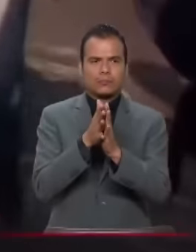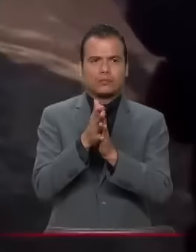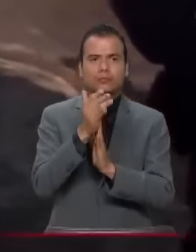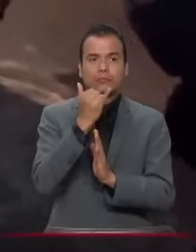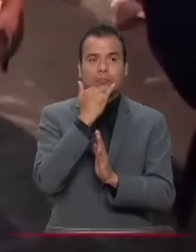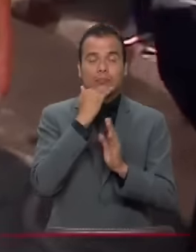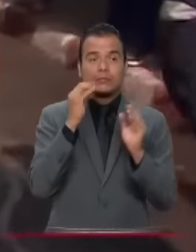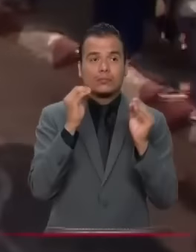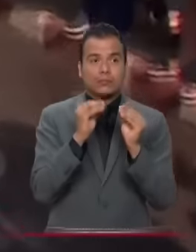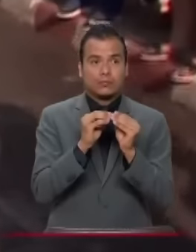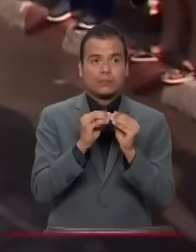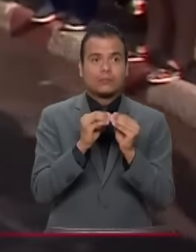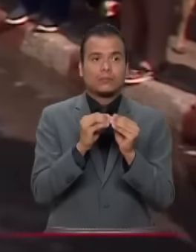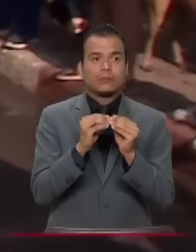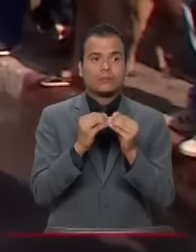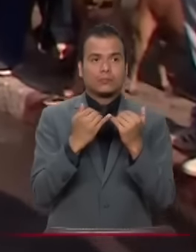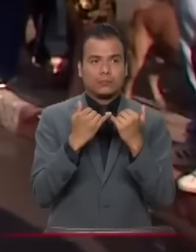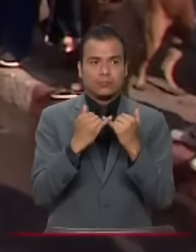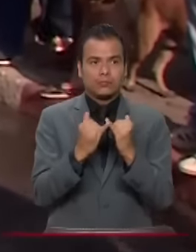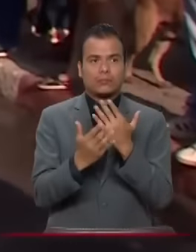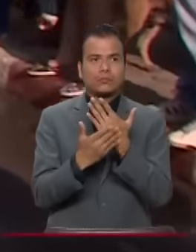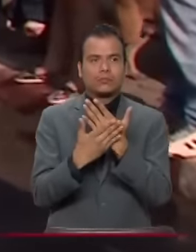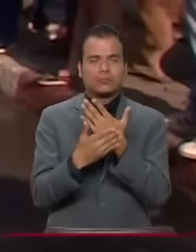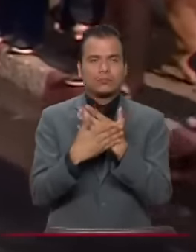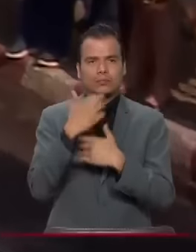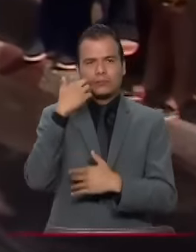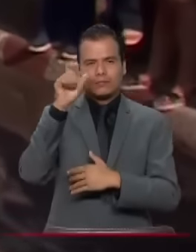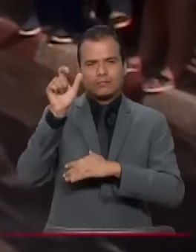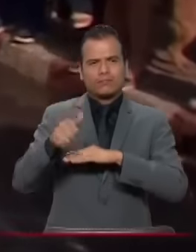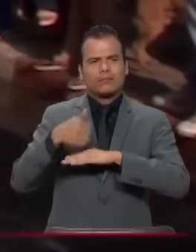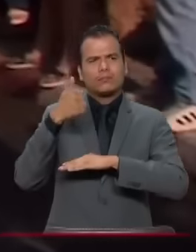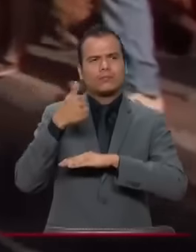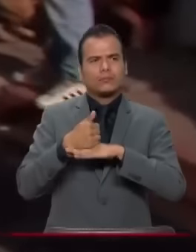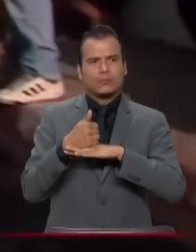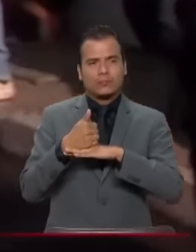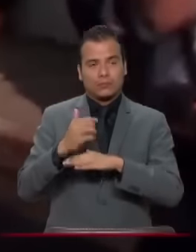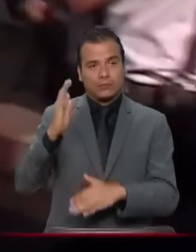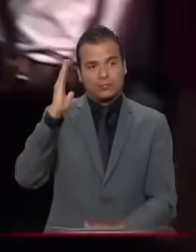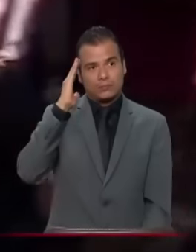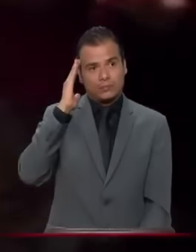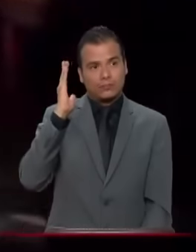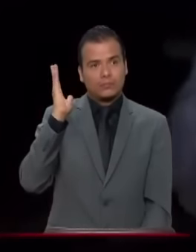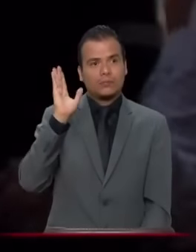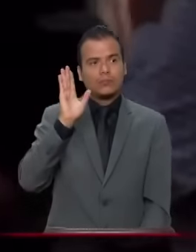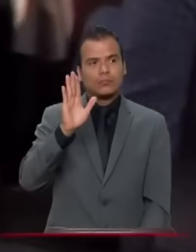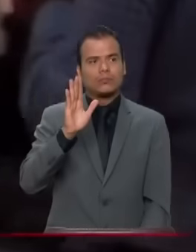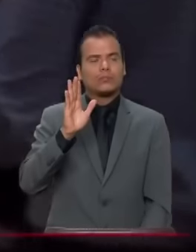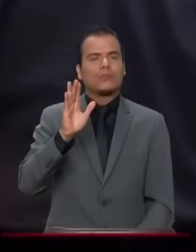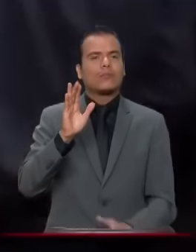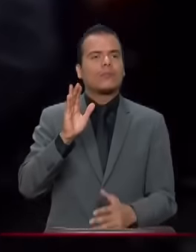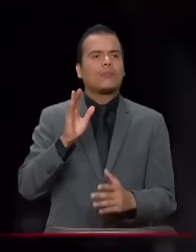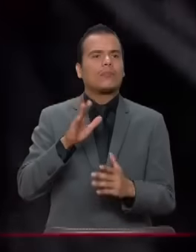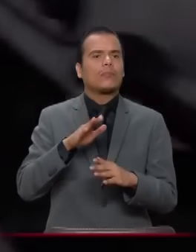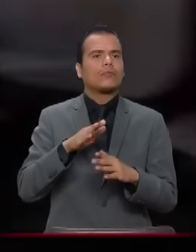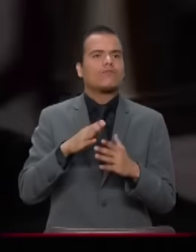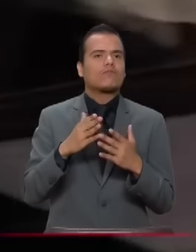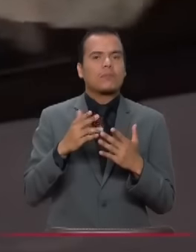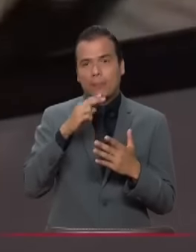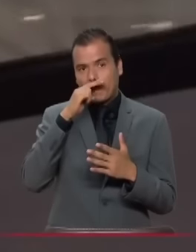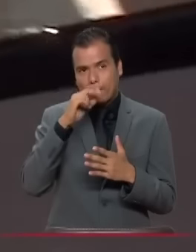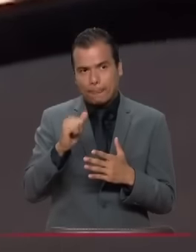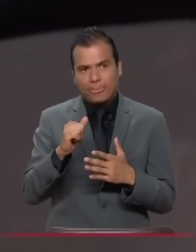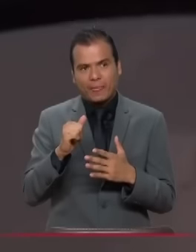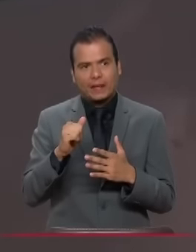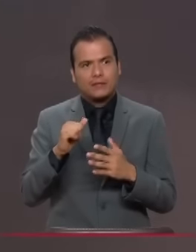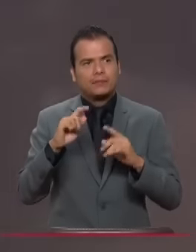a retomar unas palabras muy importantes que nos decía ahora el teniente, y es lo que probablemente pudo salvar a la niña,